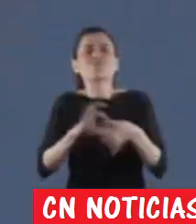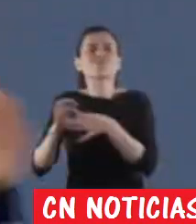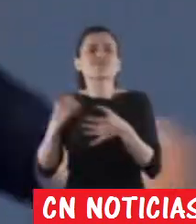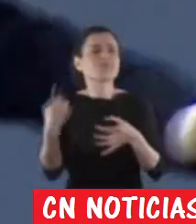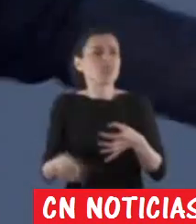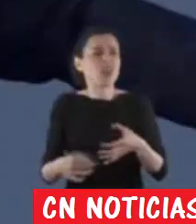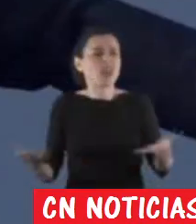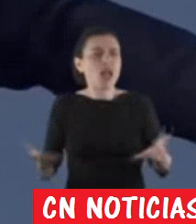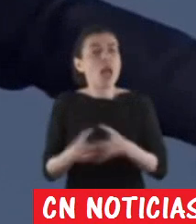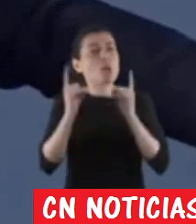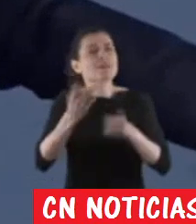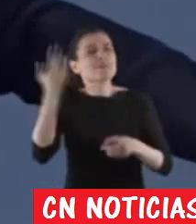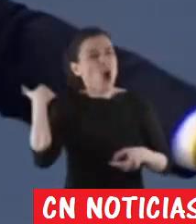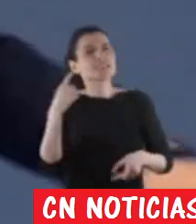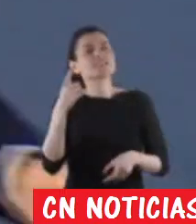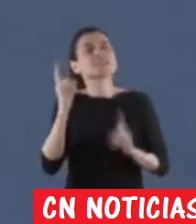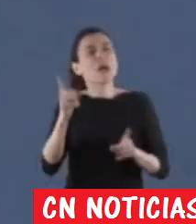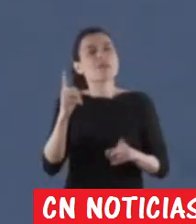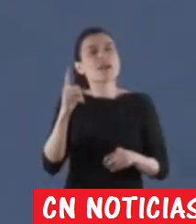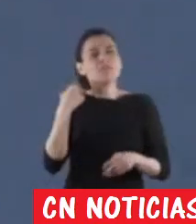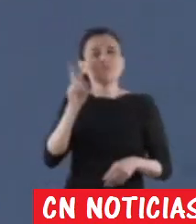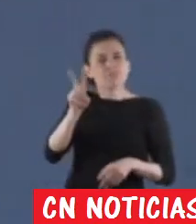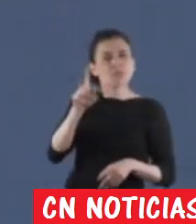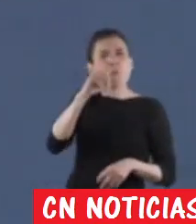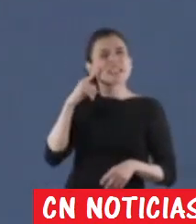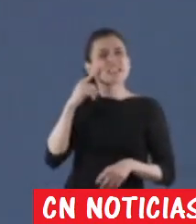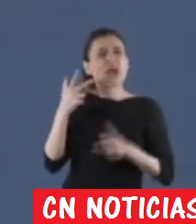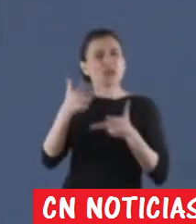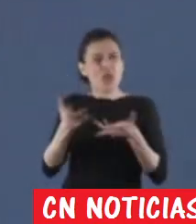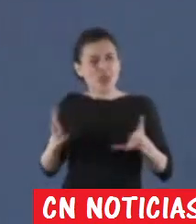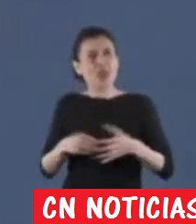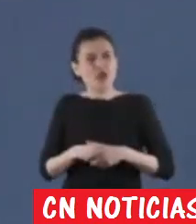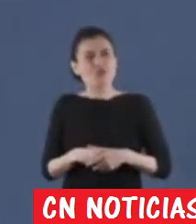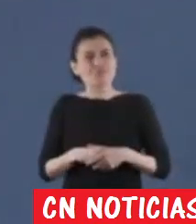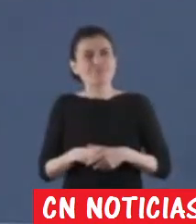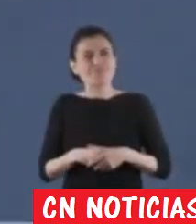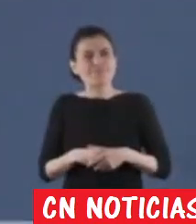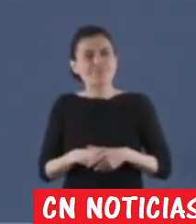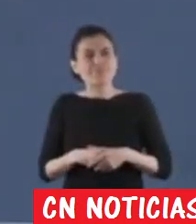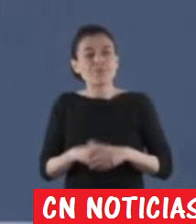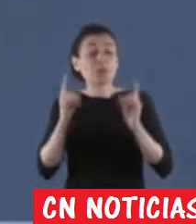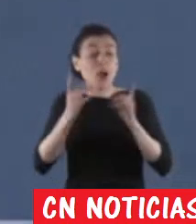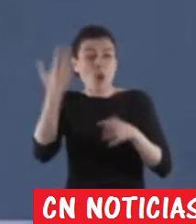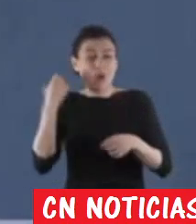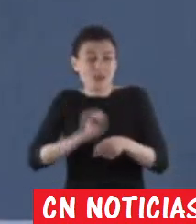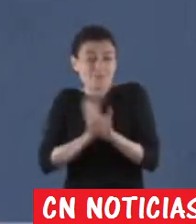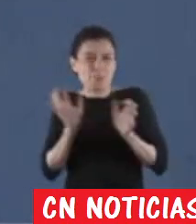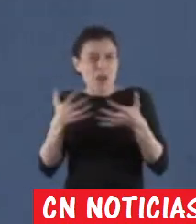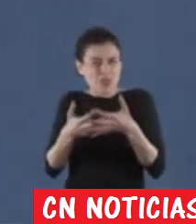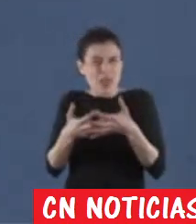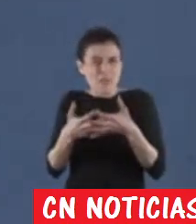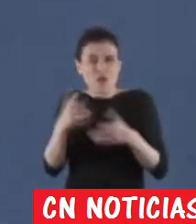algo, Alberto, que vos elegiste, y yo te lo comentaba cuando te escribía en medio de la pandemia,